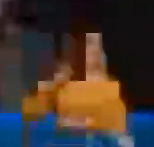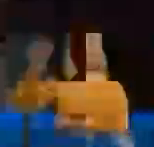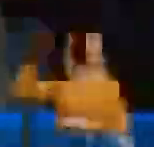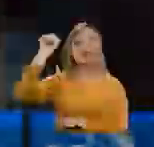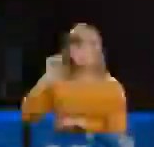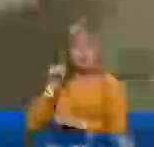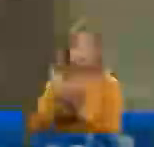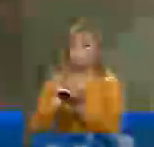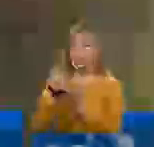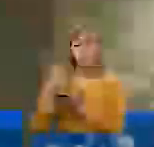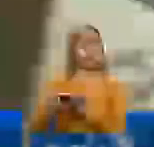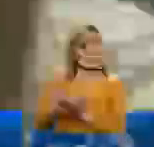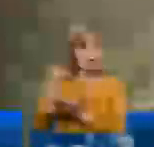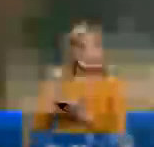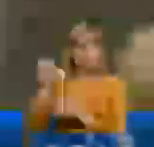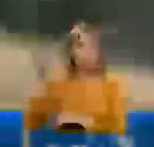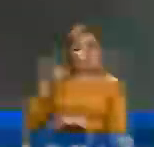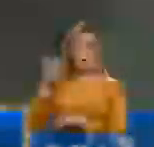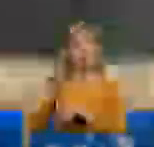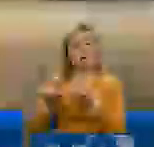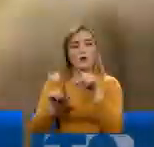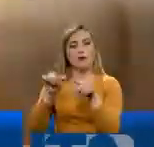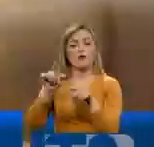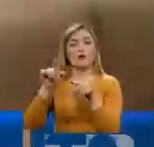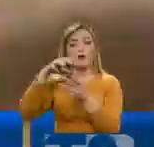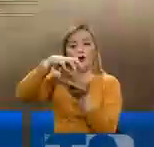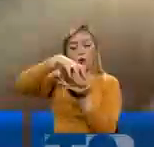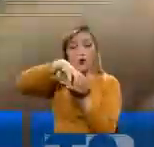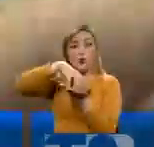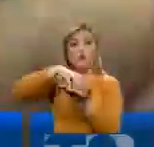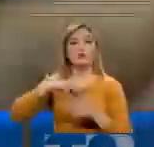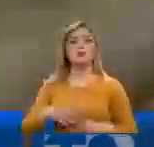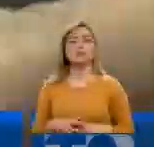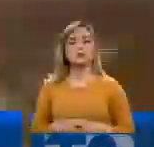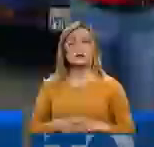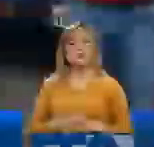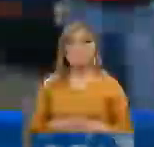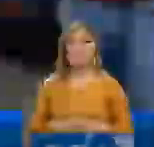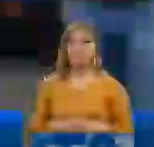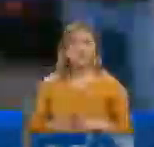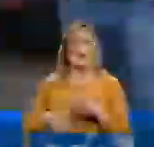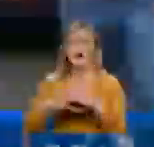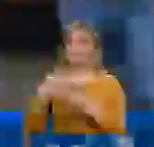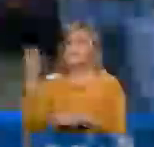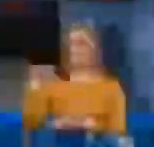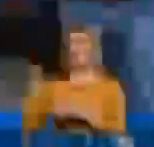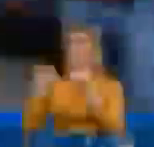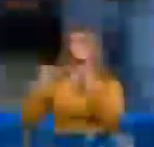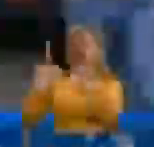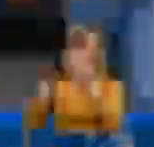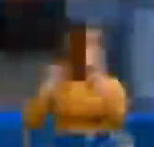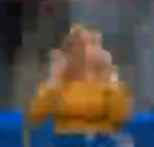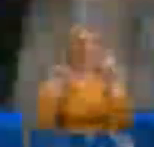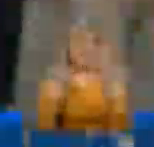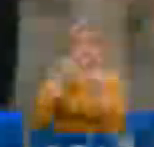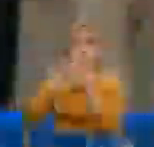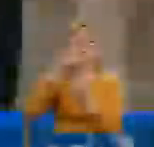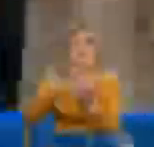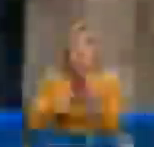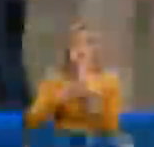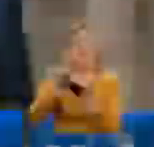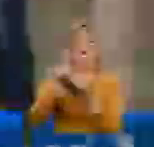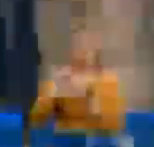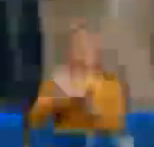estaría cancelando el sueldo a los maestros de algunas provincias, aunque casi todos los docentes consultados aseguraron que el último pago